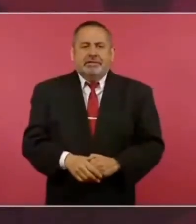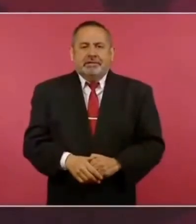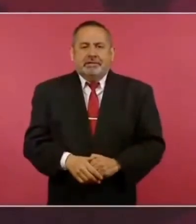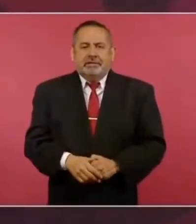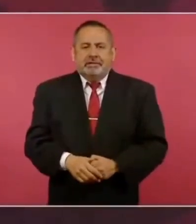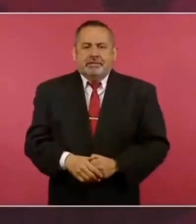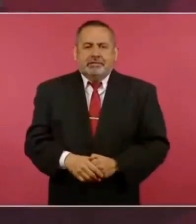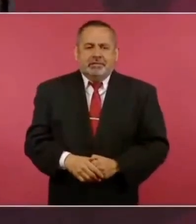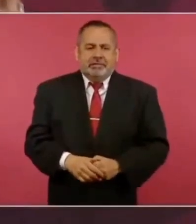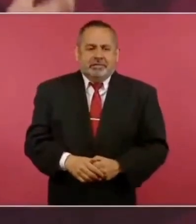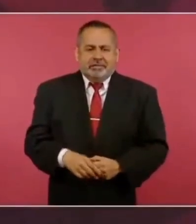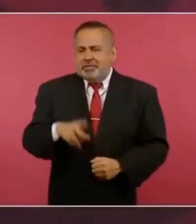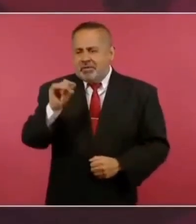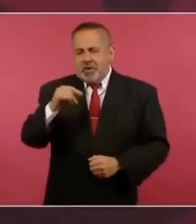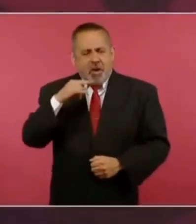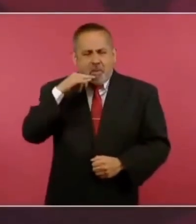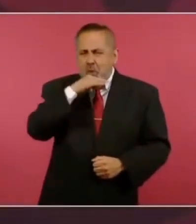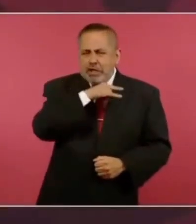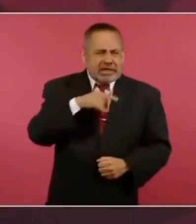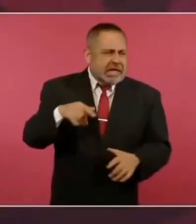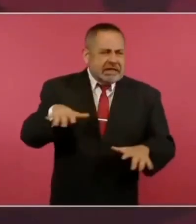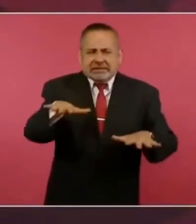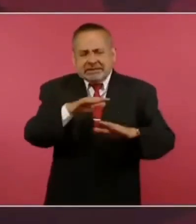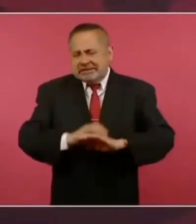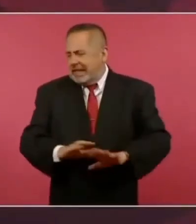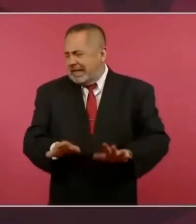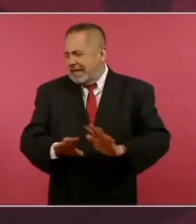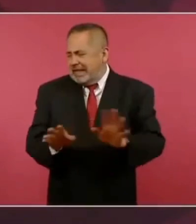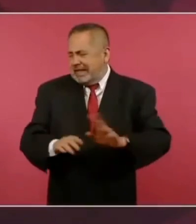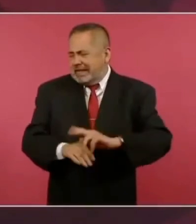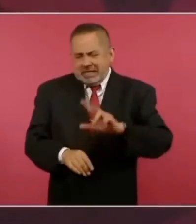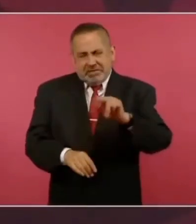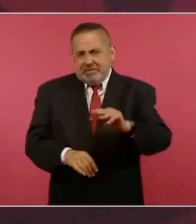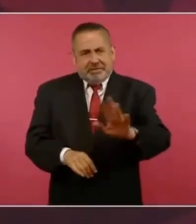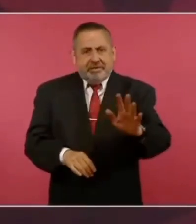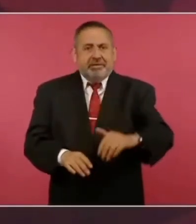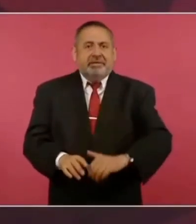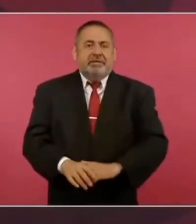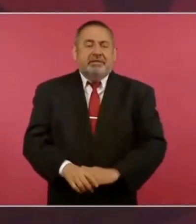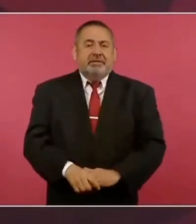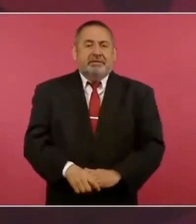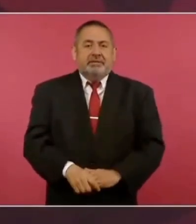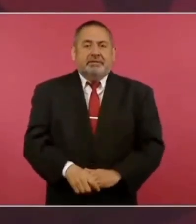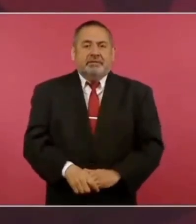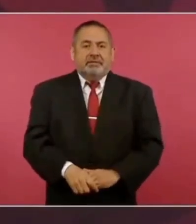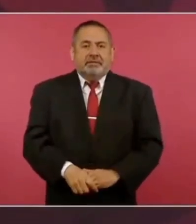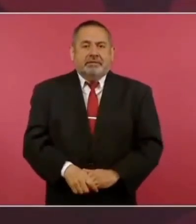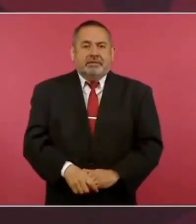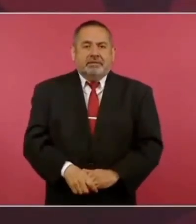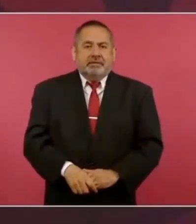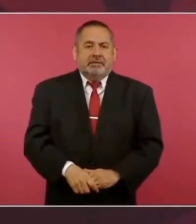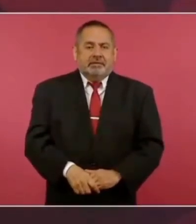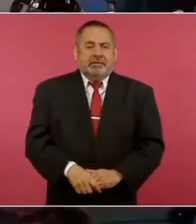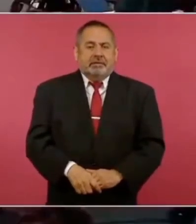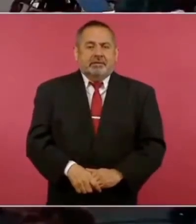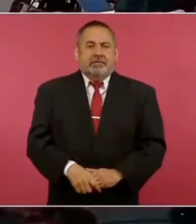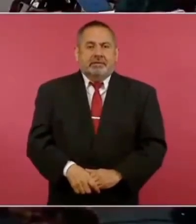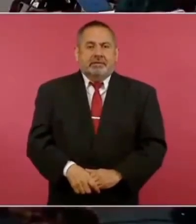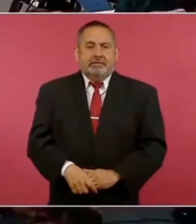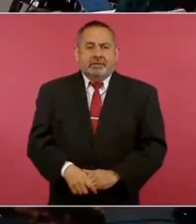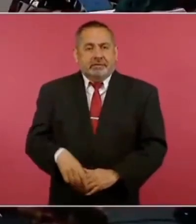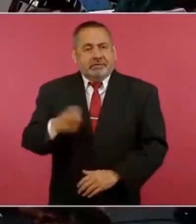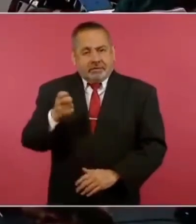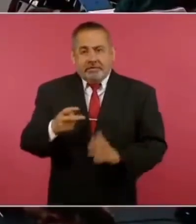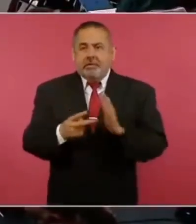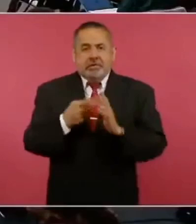nada de hipocresías, Y ahí, de